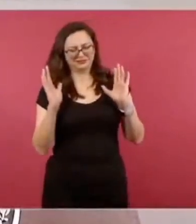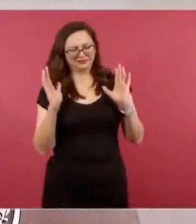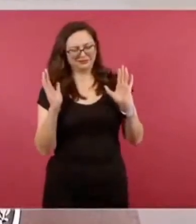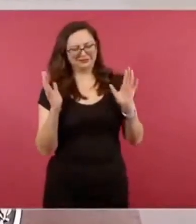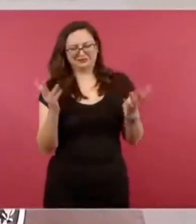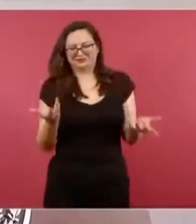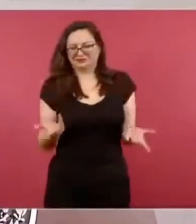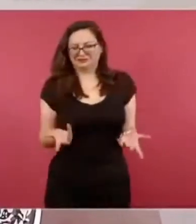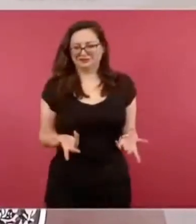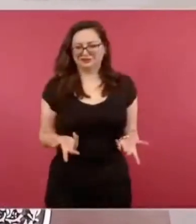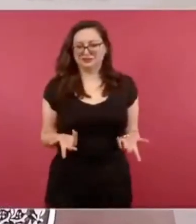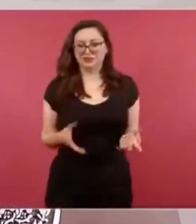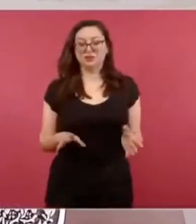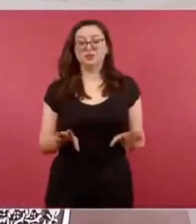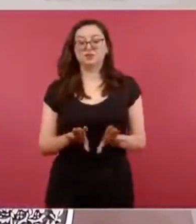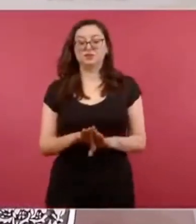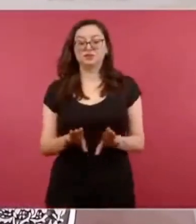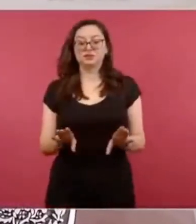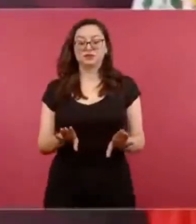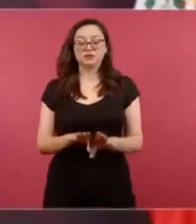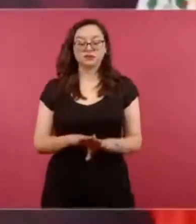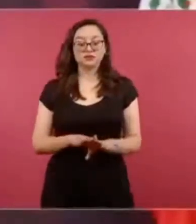Estamos hablando de la élite,